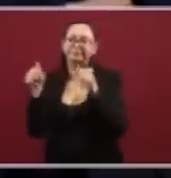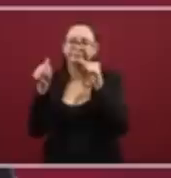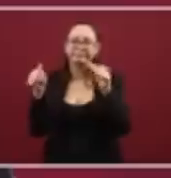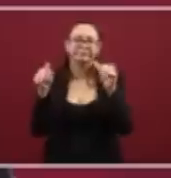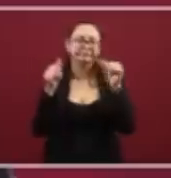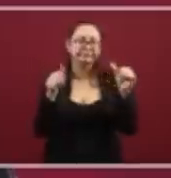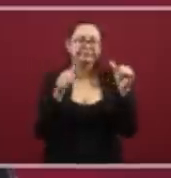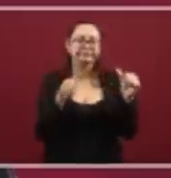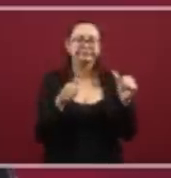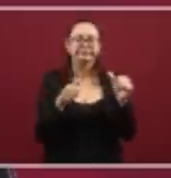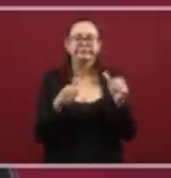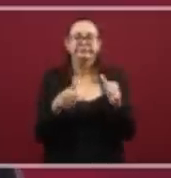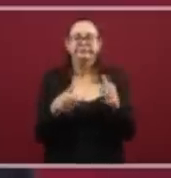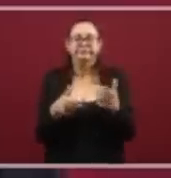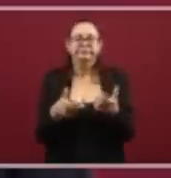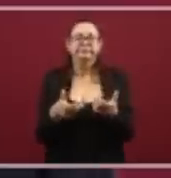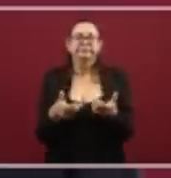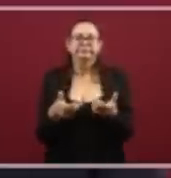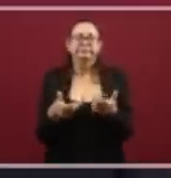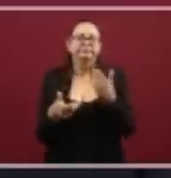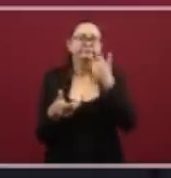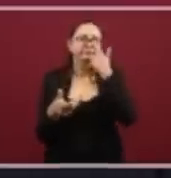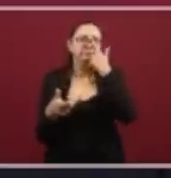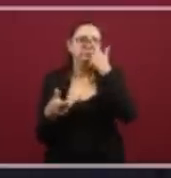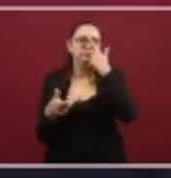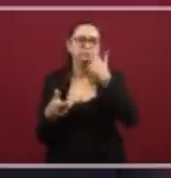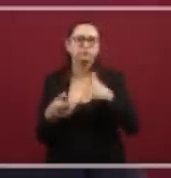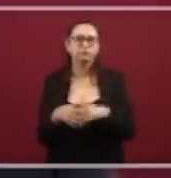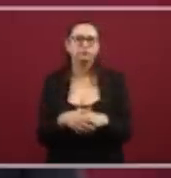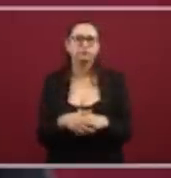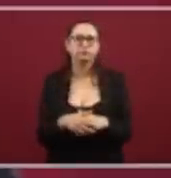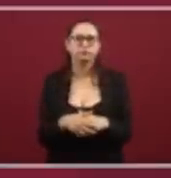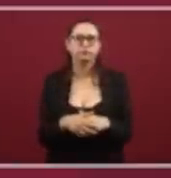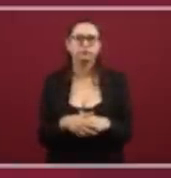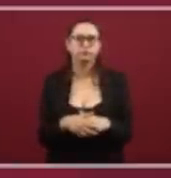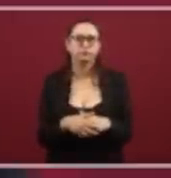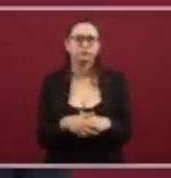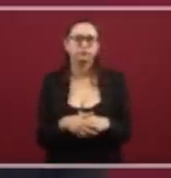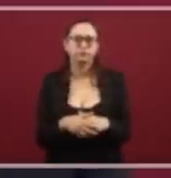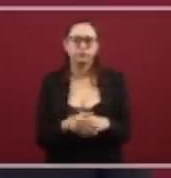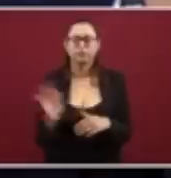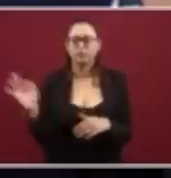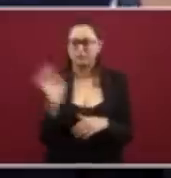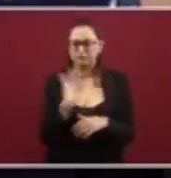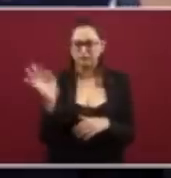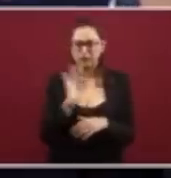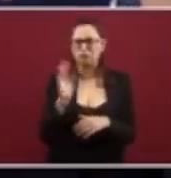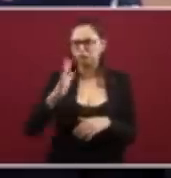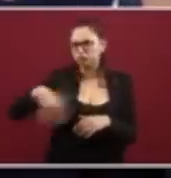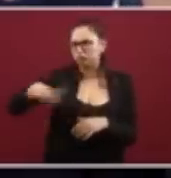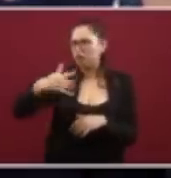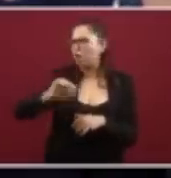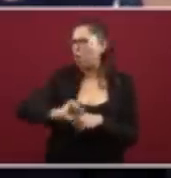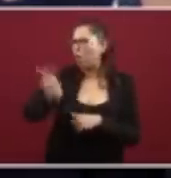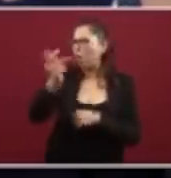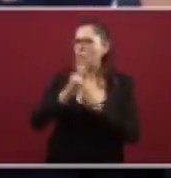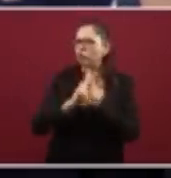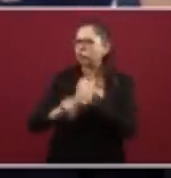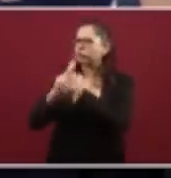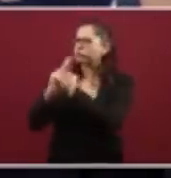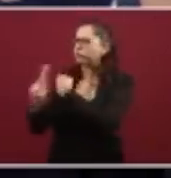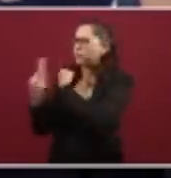este donde la posibilidad de diversificar nuestras